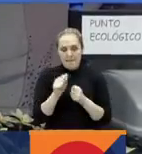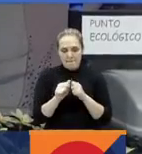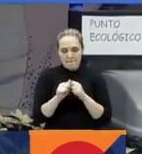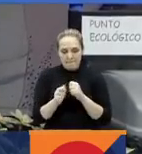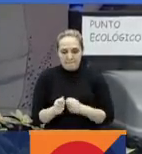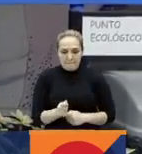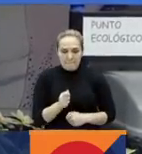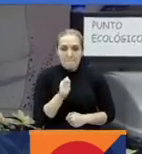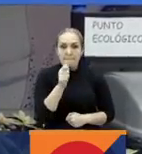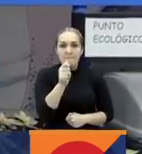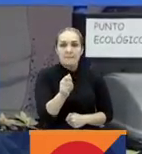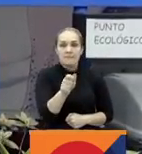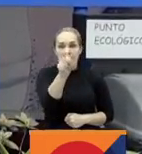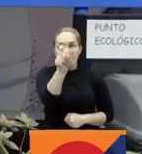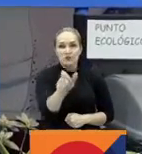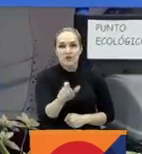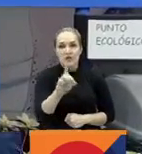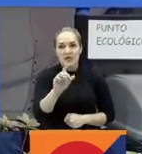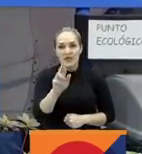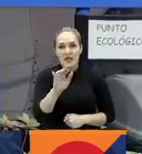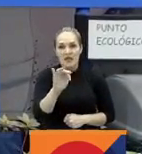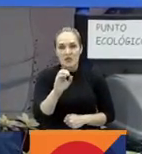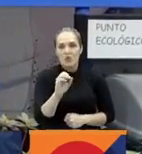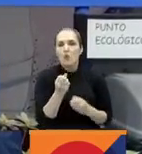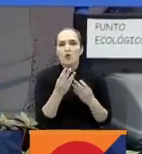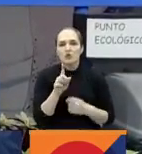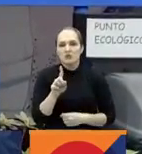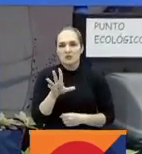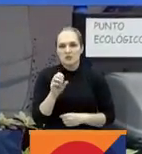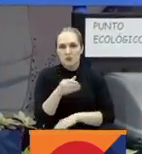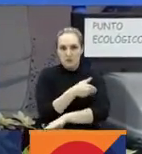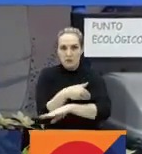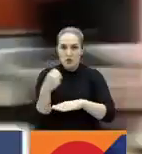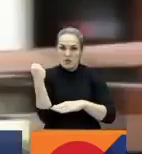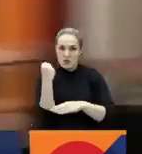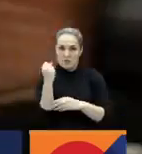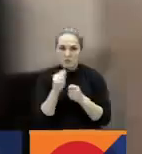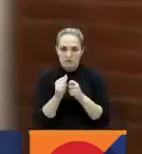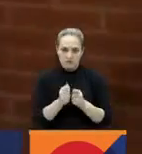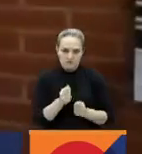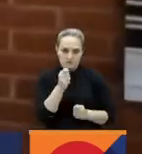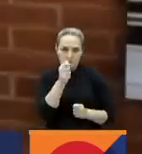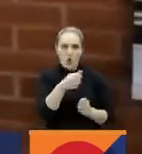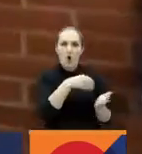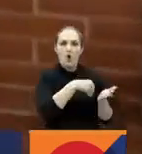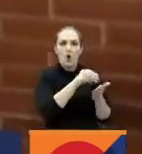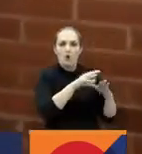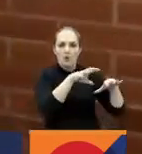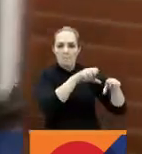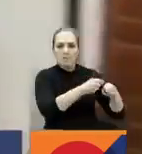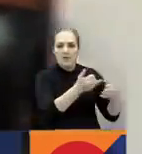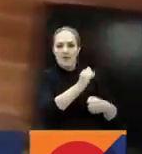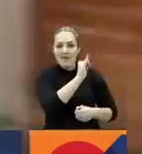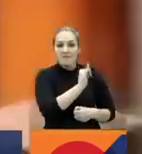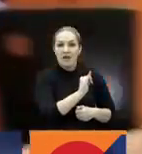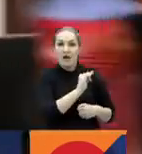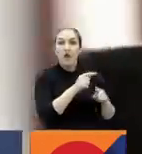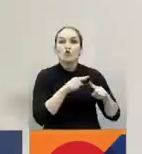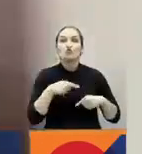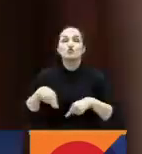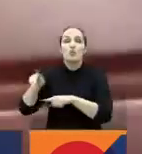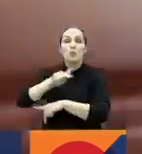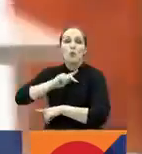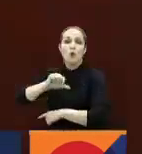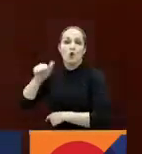Arias Carvajal la suma de 150 millones de pesos por la compra de una casa en Ibagué que ya estaba a nombre de otro propietario.